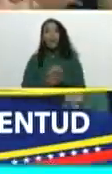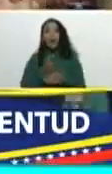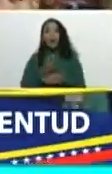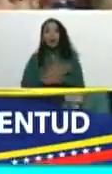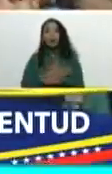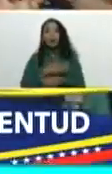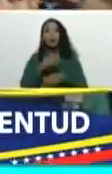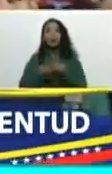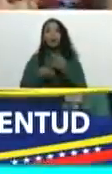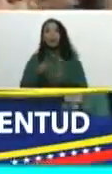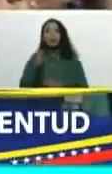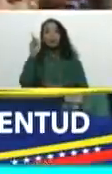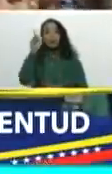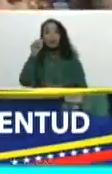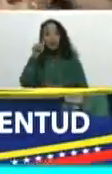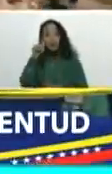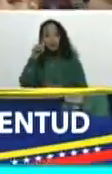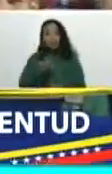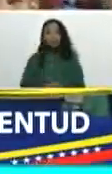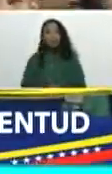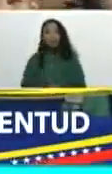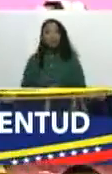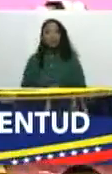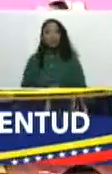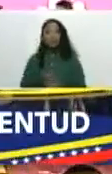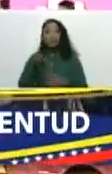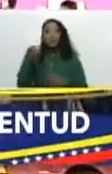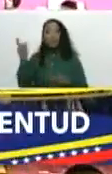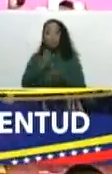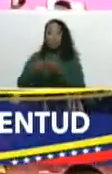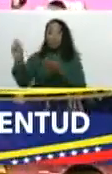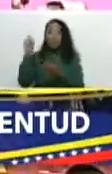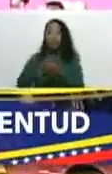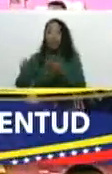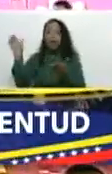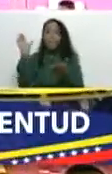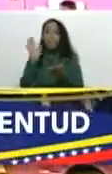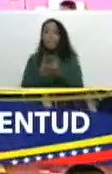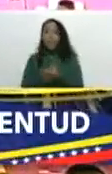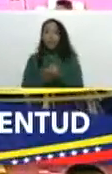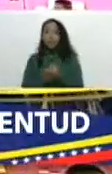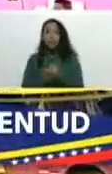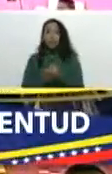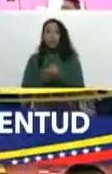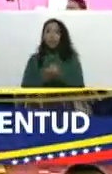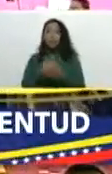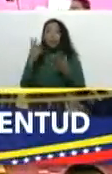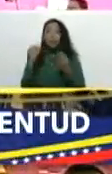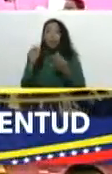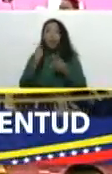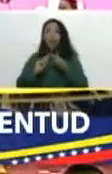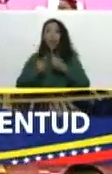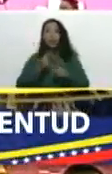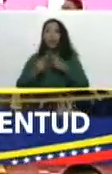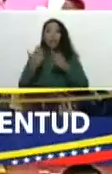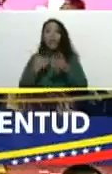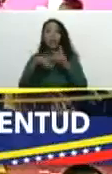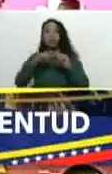Antes que se eche la miada, toma nota, compañero, que muchas cosas van